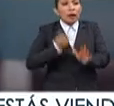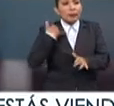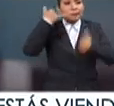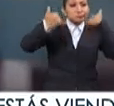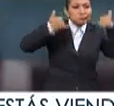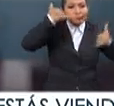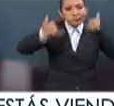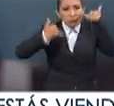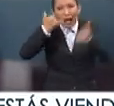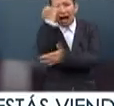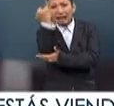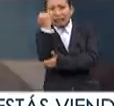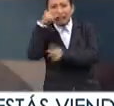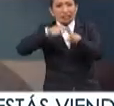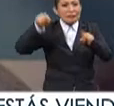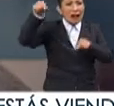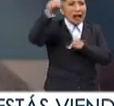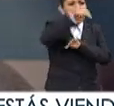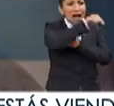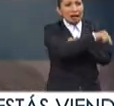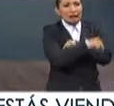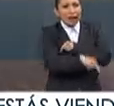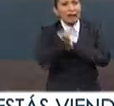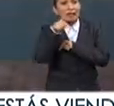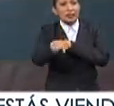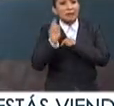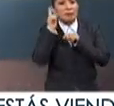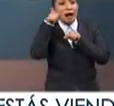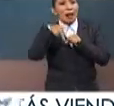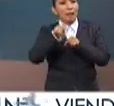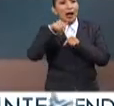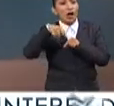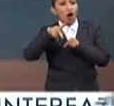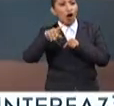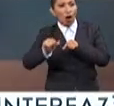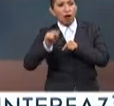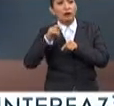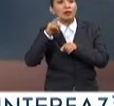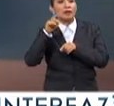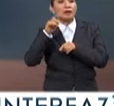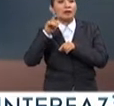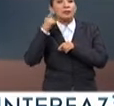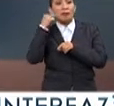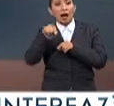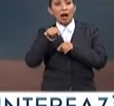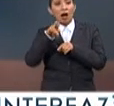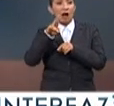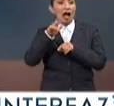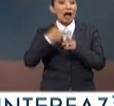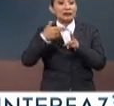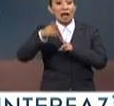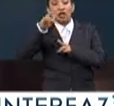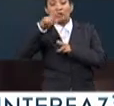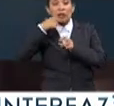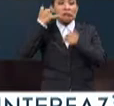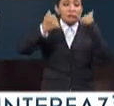falta nuestra telefonía ni en fango opción de lectura forman ua subjetividad es mejor estar con de